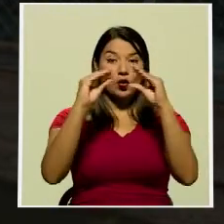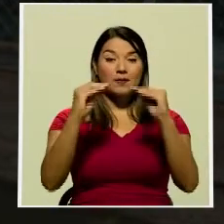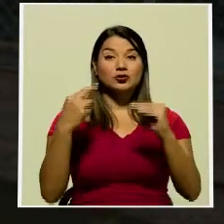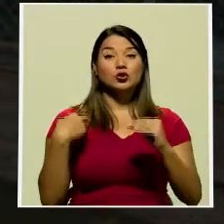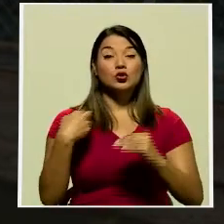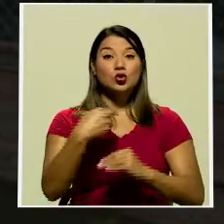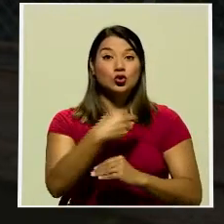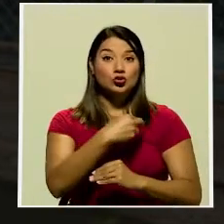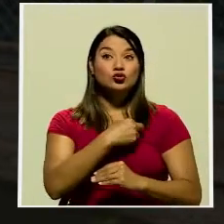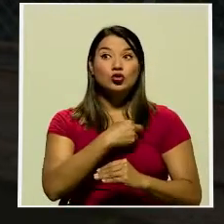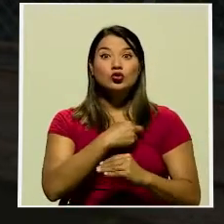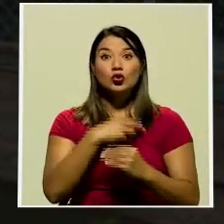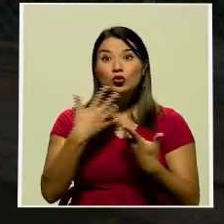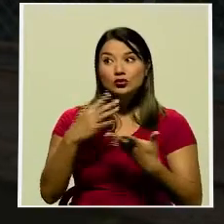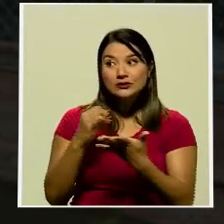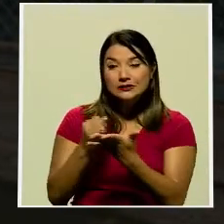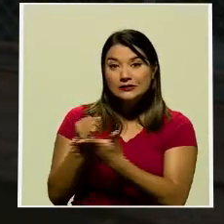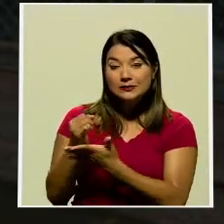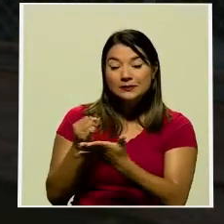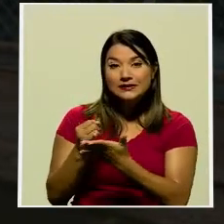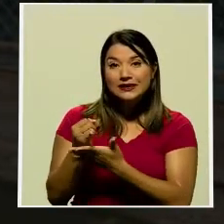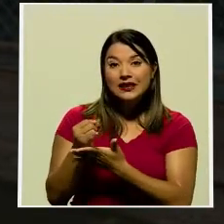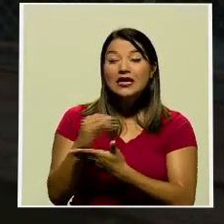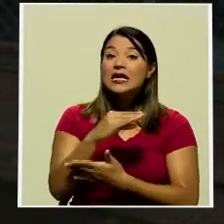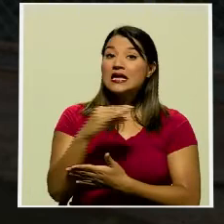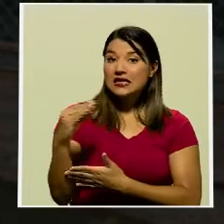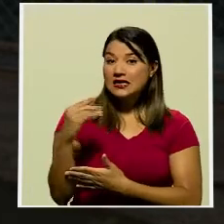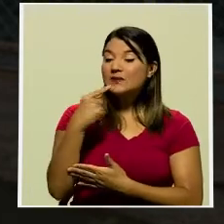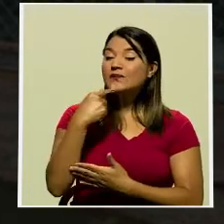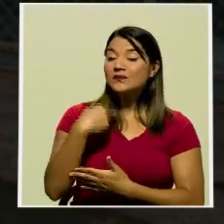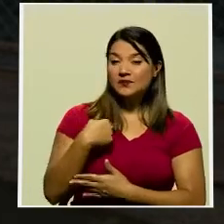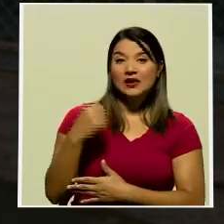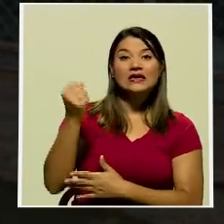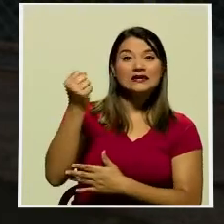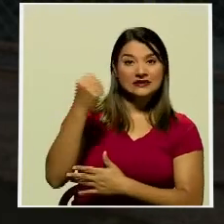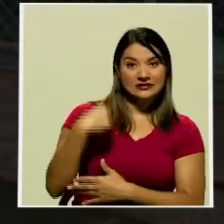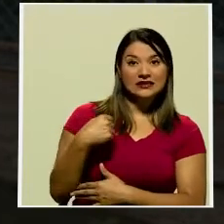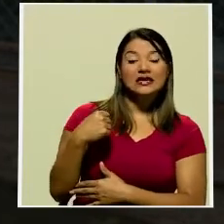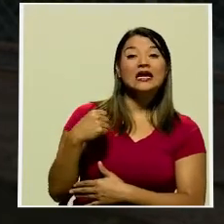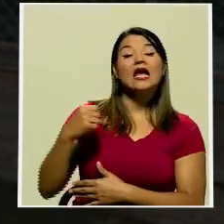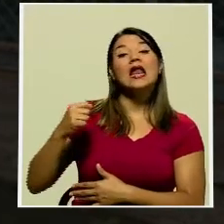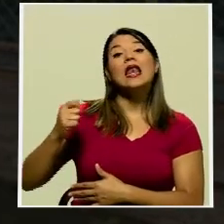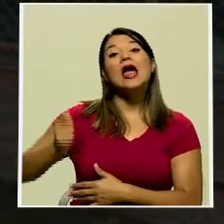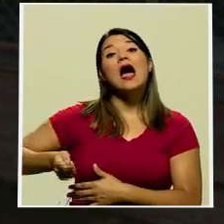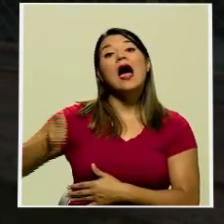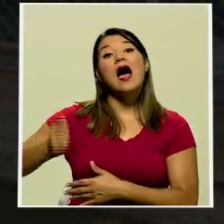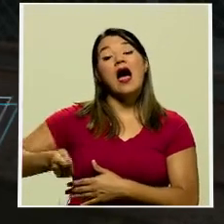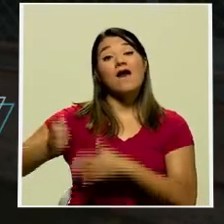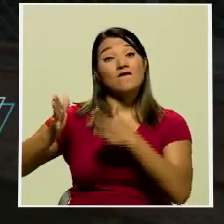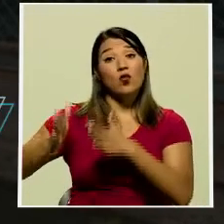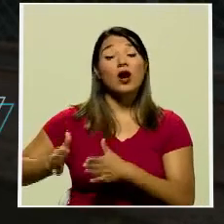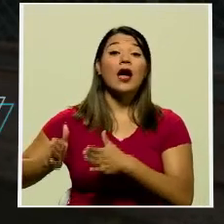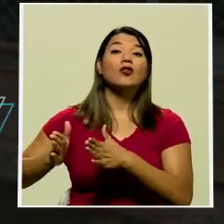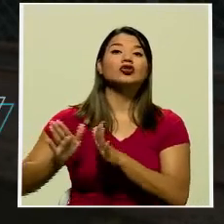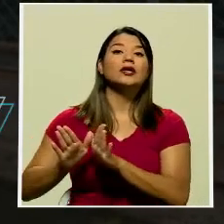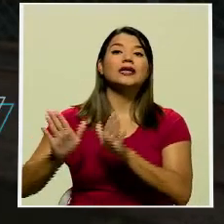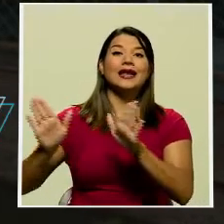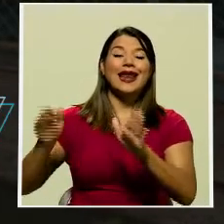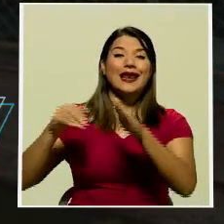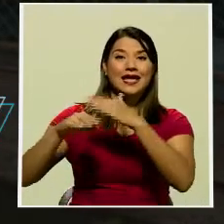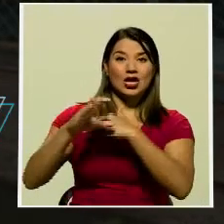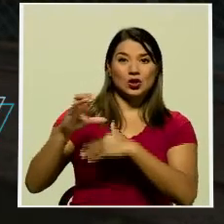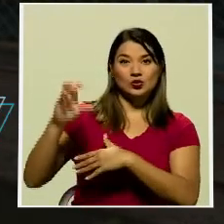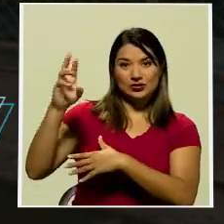nosotros le hemos dado seguimiento y nos lo han confirmado por parte de la Procuraduría General de la República, donde señala